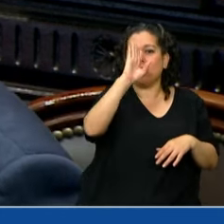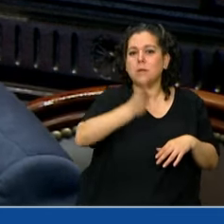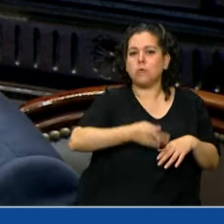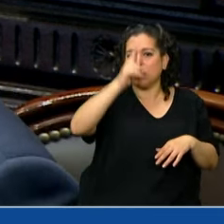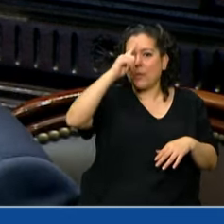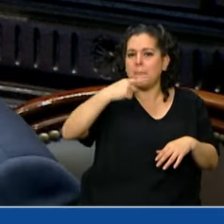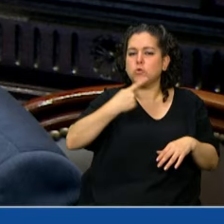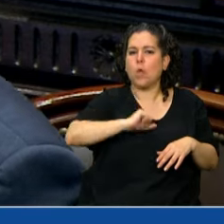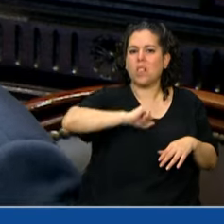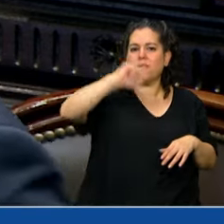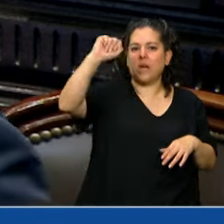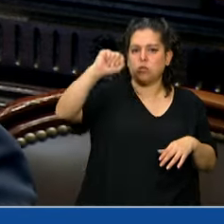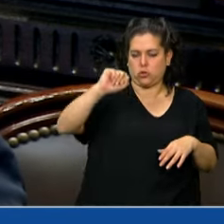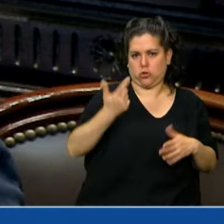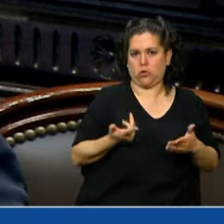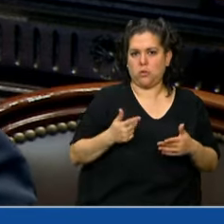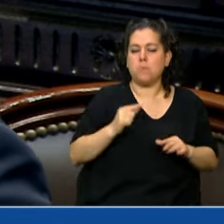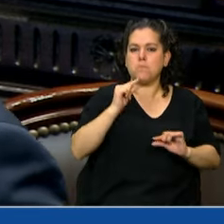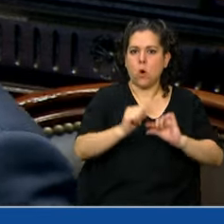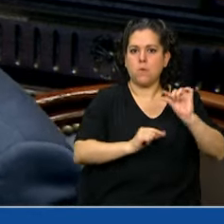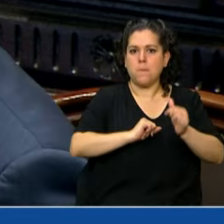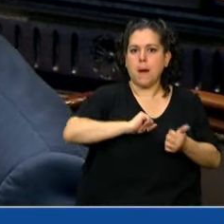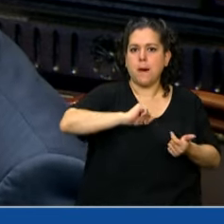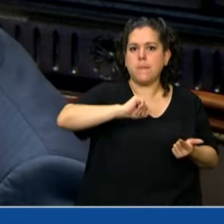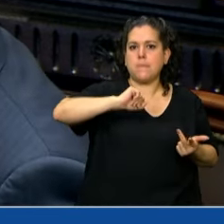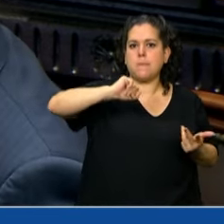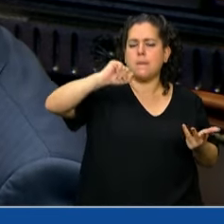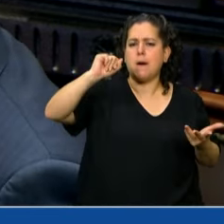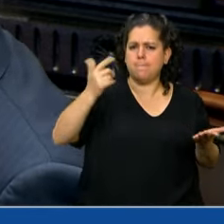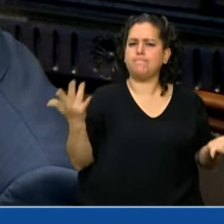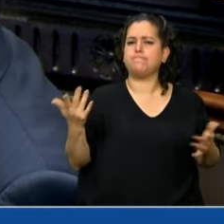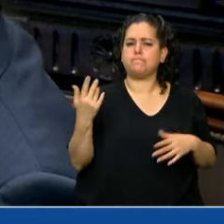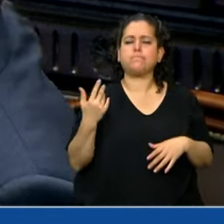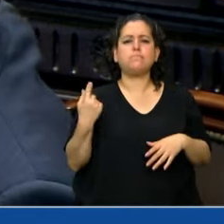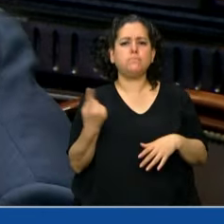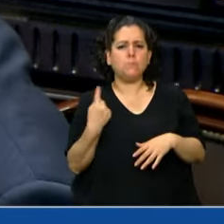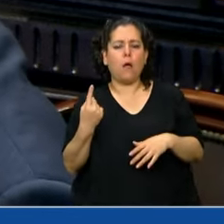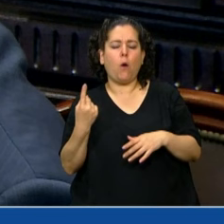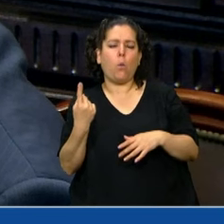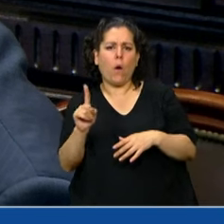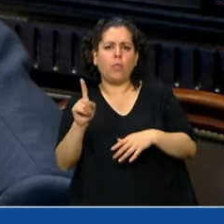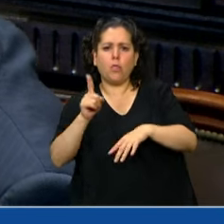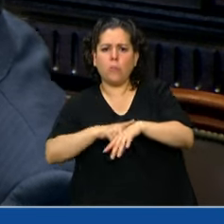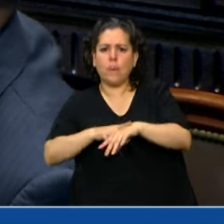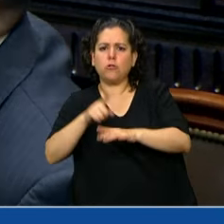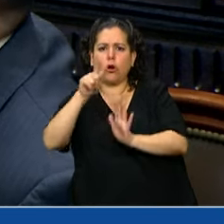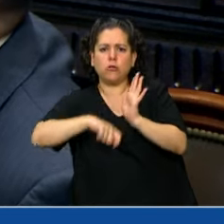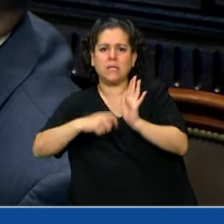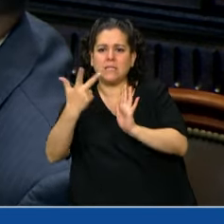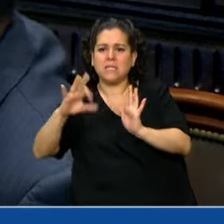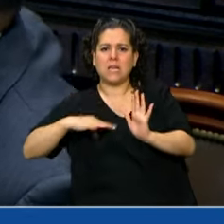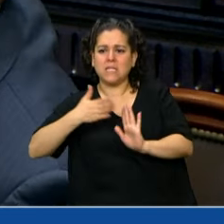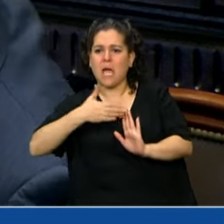mensual de inflación y acelerándose Y entonces cuando uno fija por 3 años un contrato y no puede